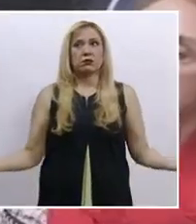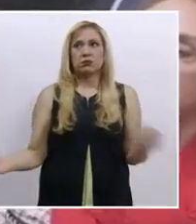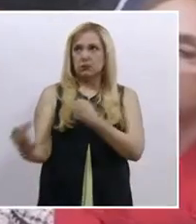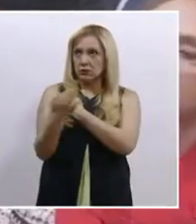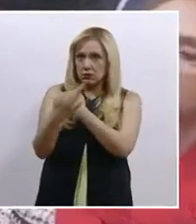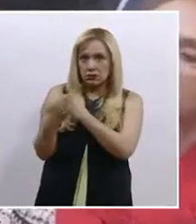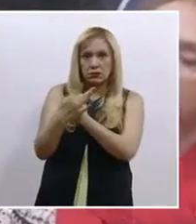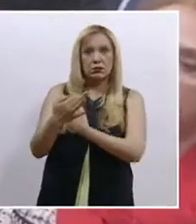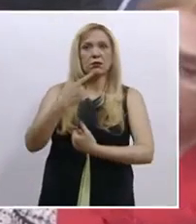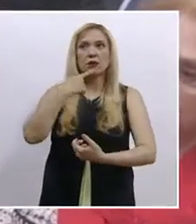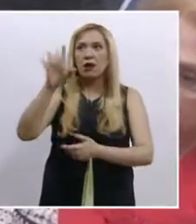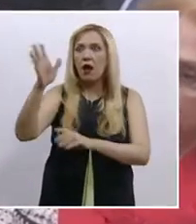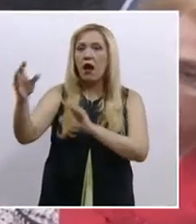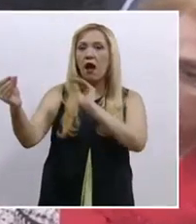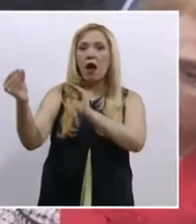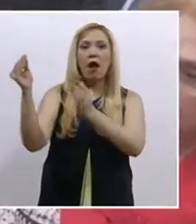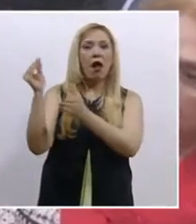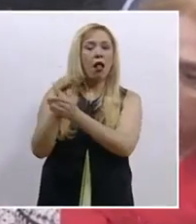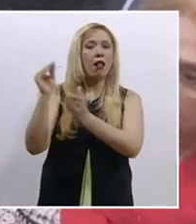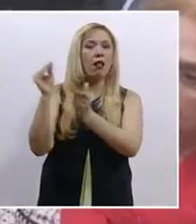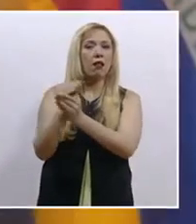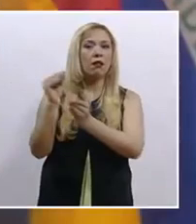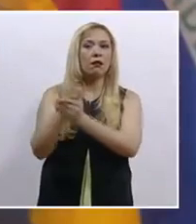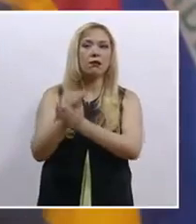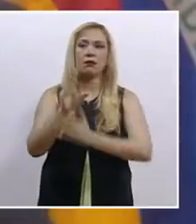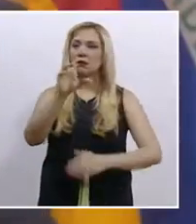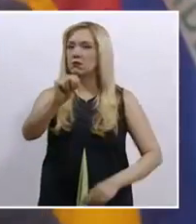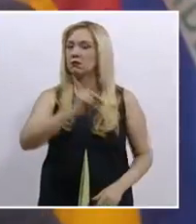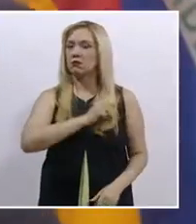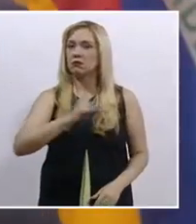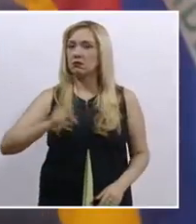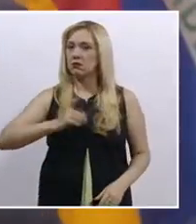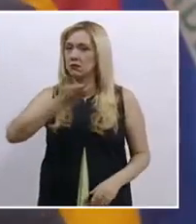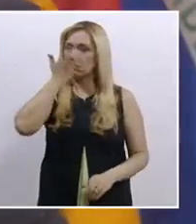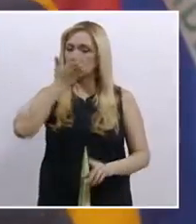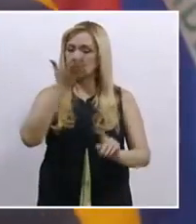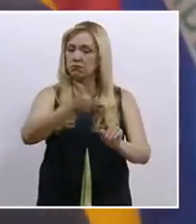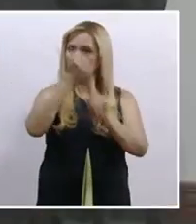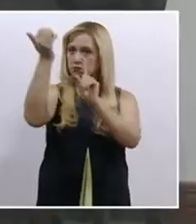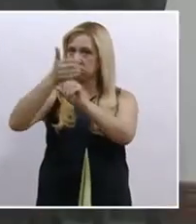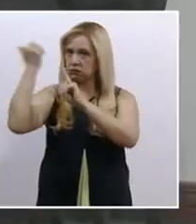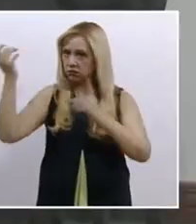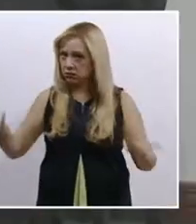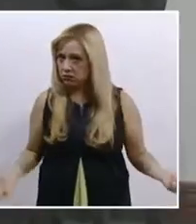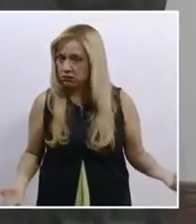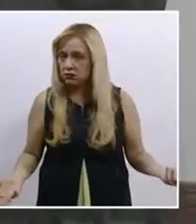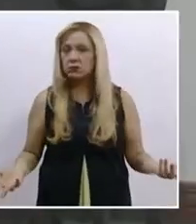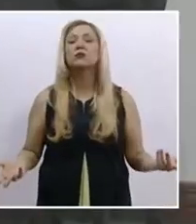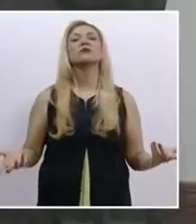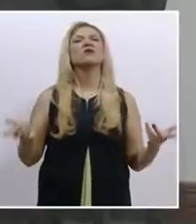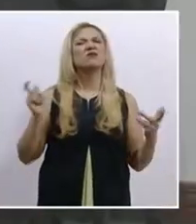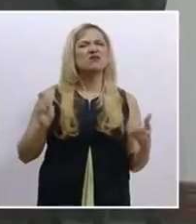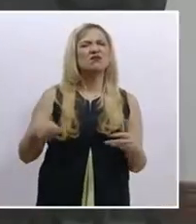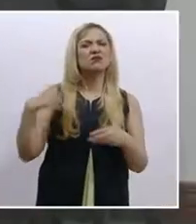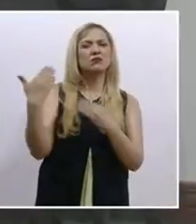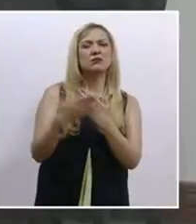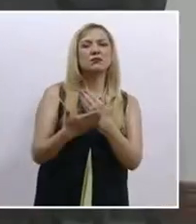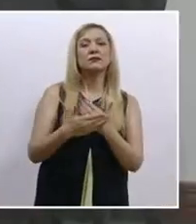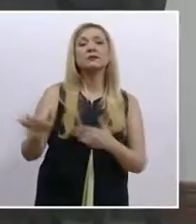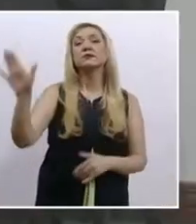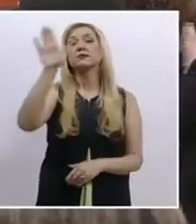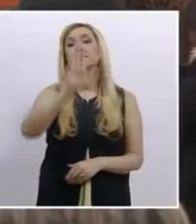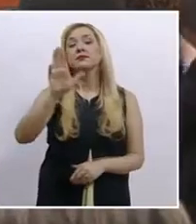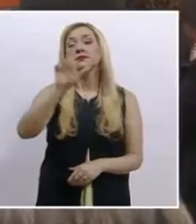protección judicial, así como la obligación de no practicar la desaparición forzada. La audiencia se llevará a cabo el próximo